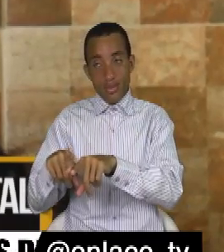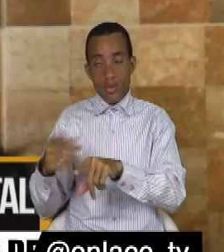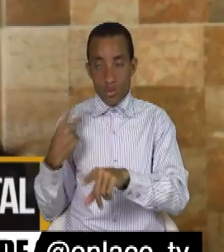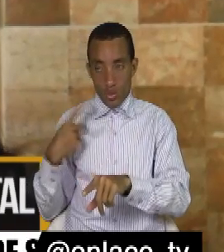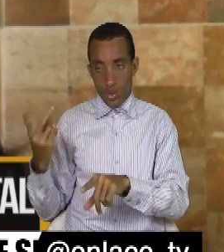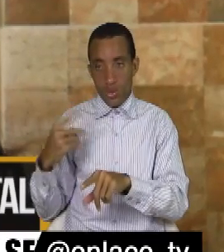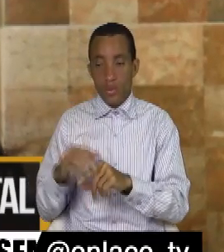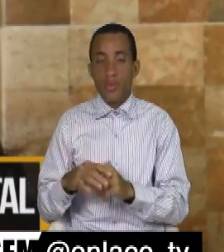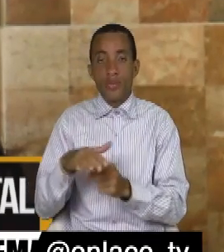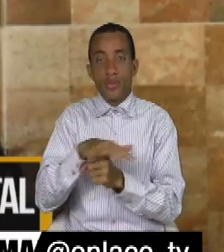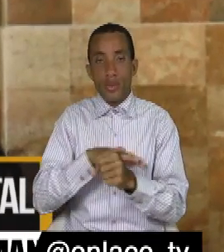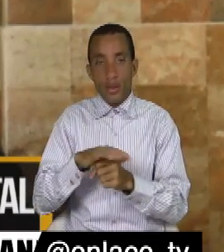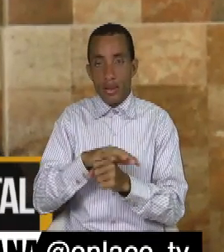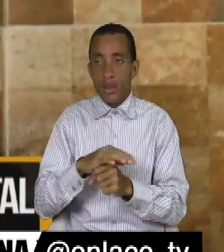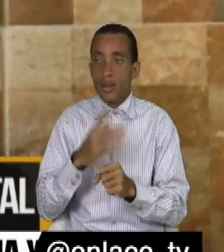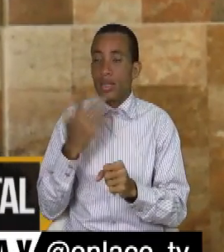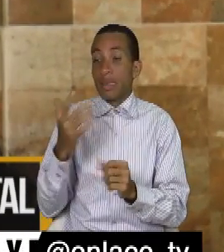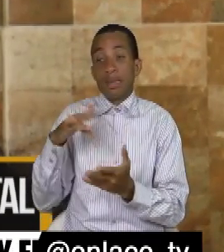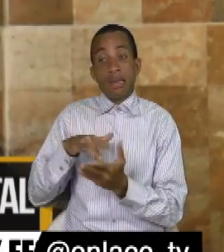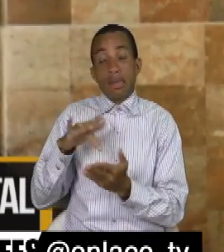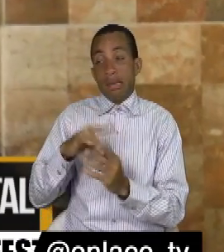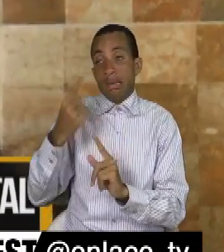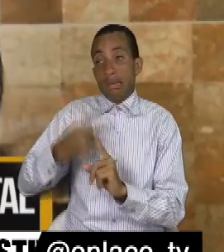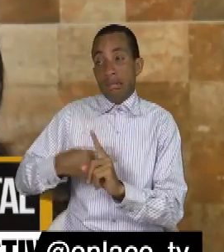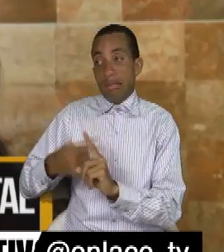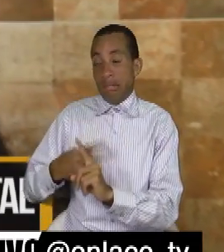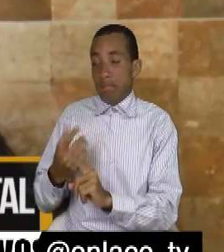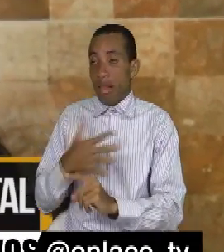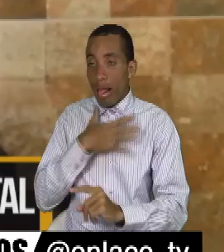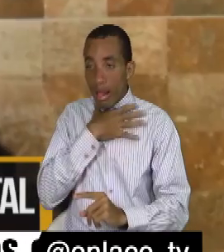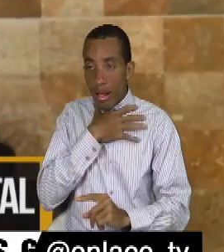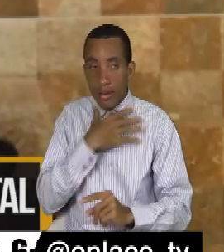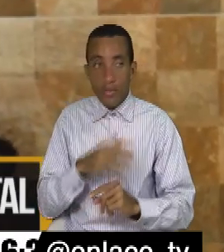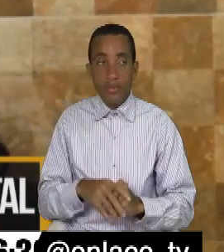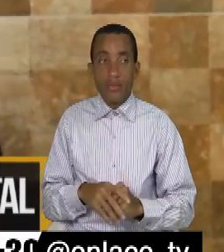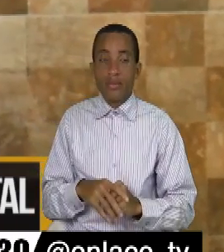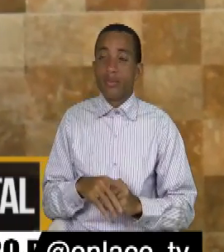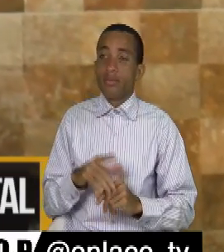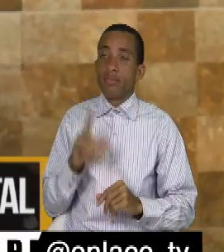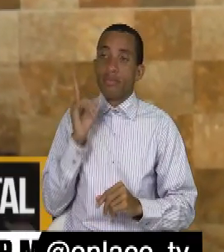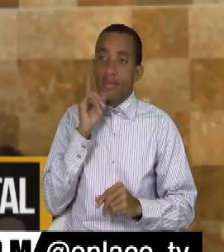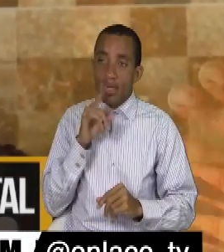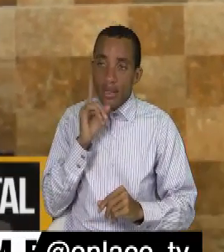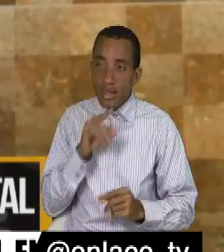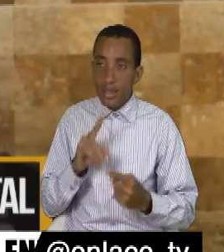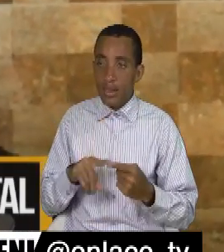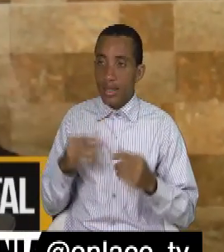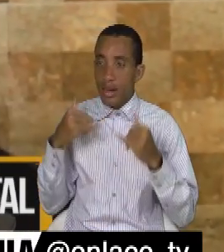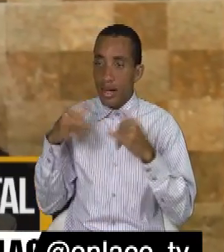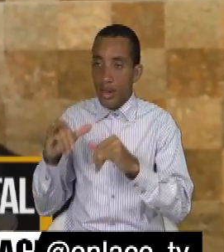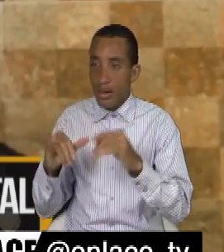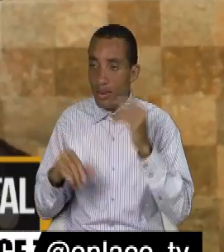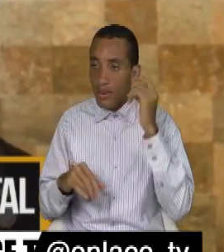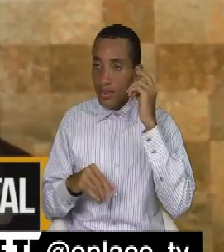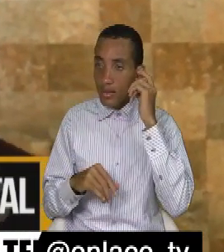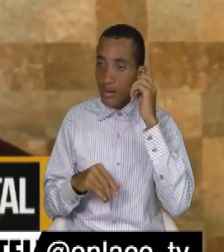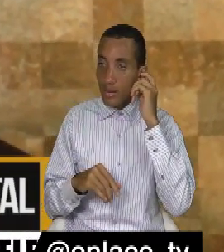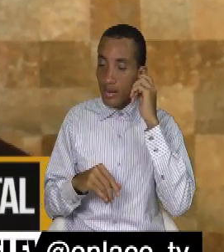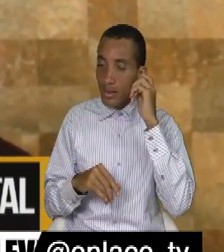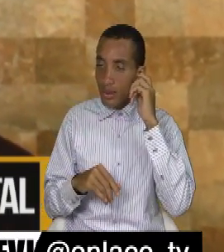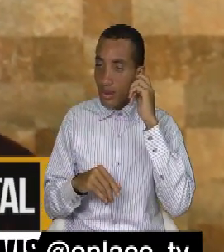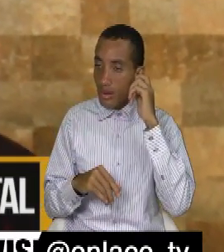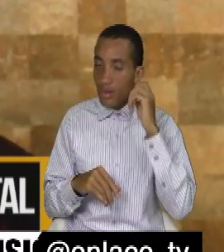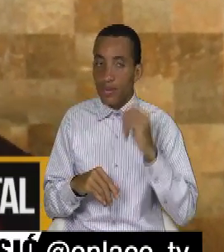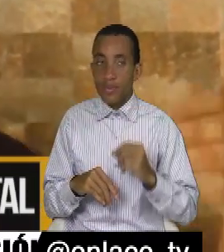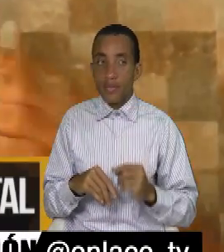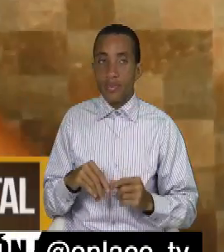en el barrio donde me dejó endeudada, con mentiras, con engaños, se consiguió la muchacha nueva vida.